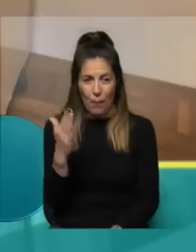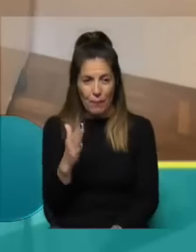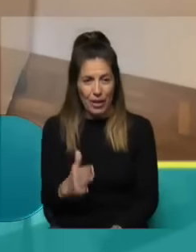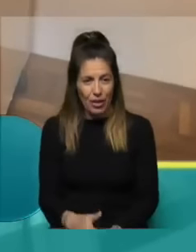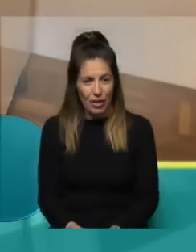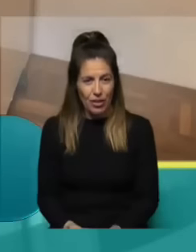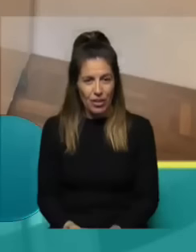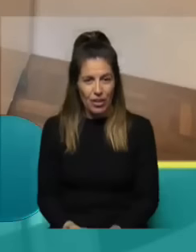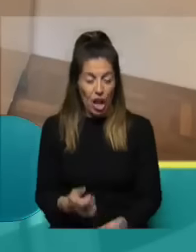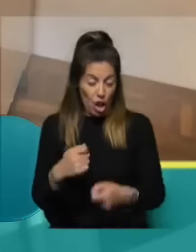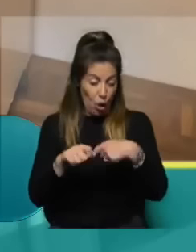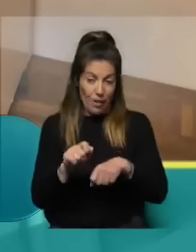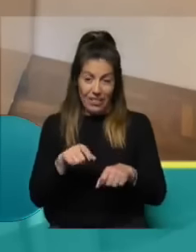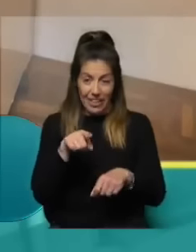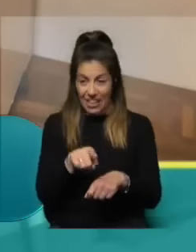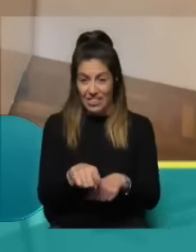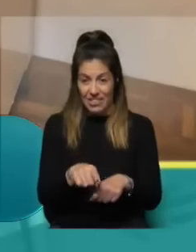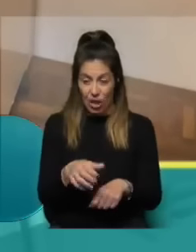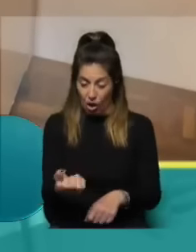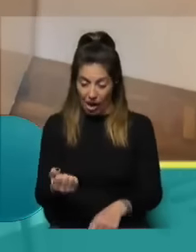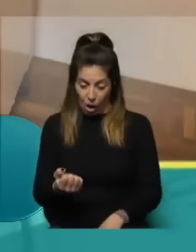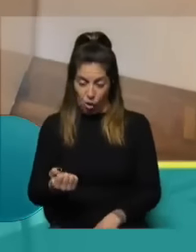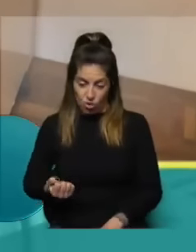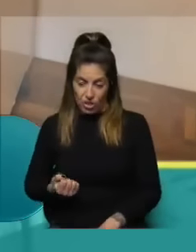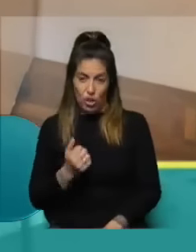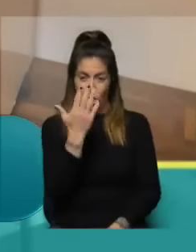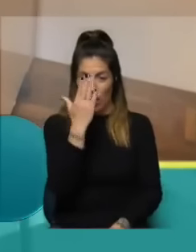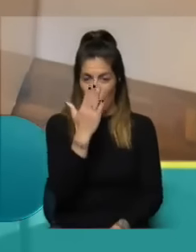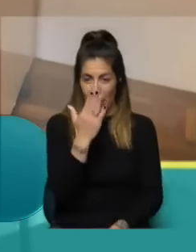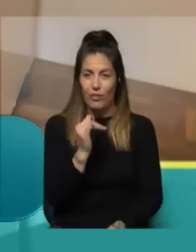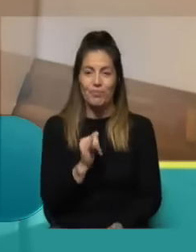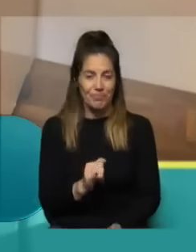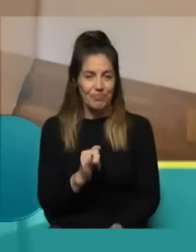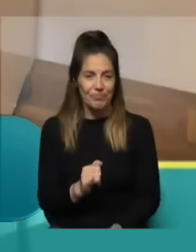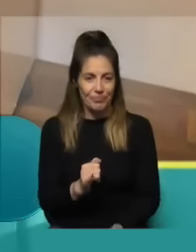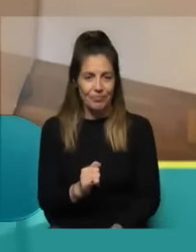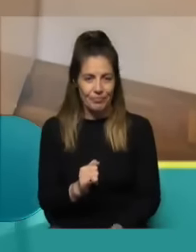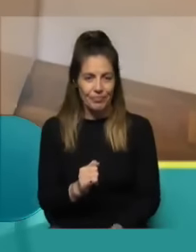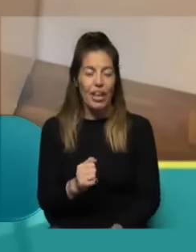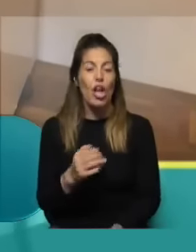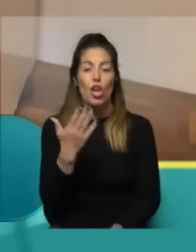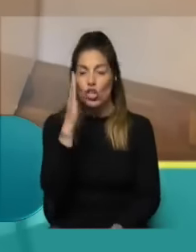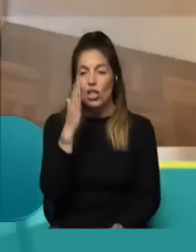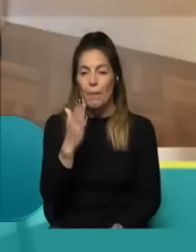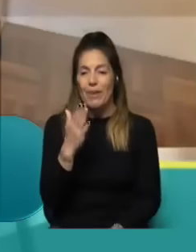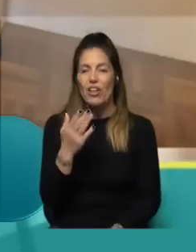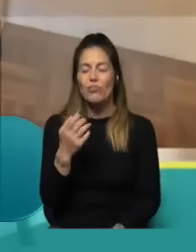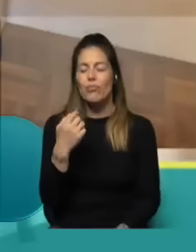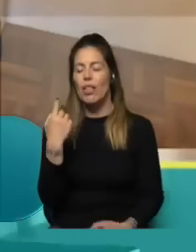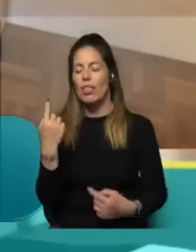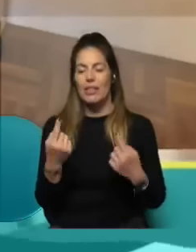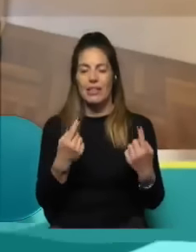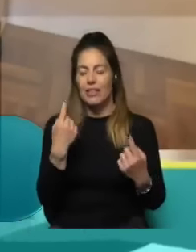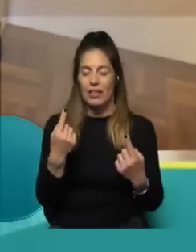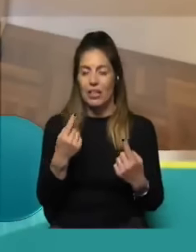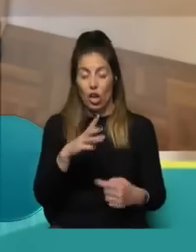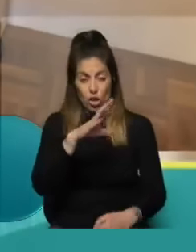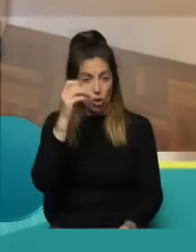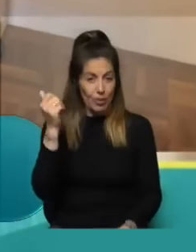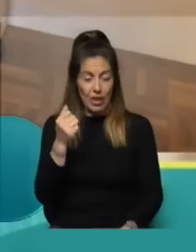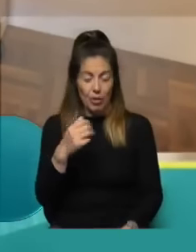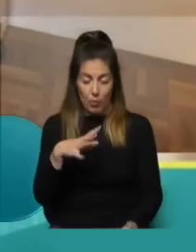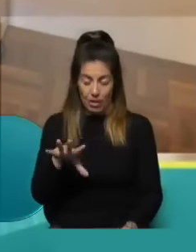Mira, los venden así, viste, sí, que tienen como cajoncitos y todo. Sí. Bueno, los espejos son distractores, nos olvidamos también de eso.